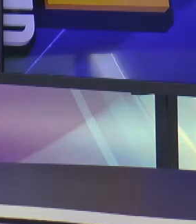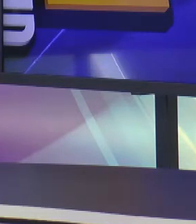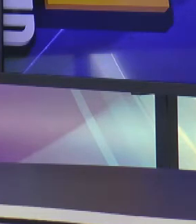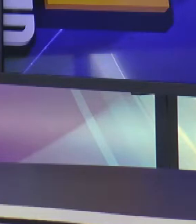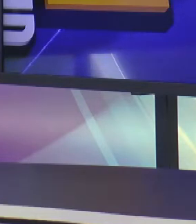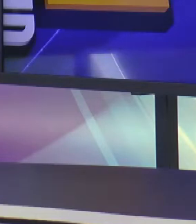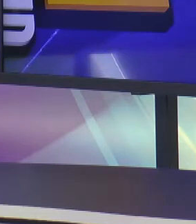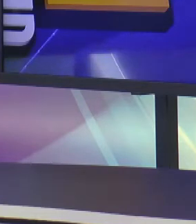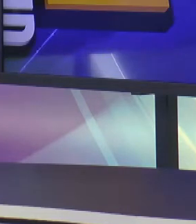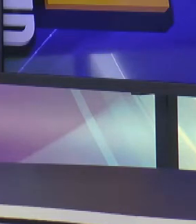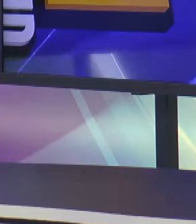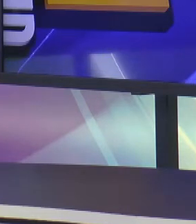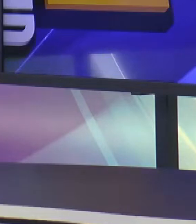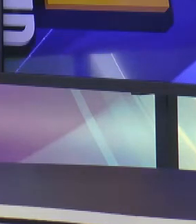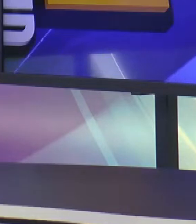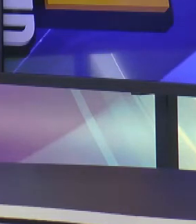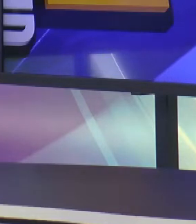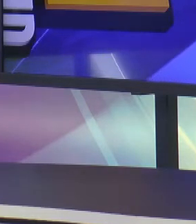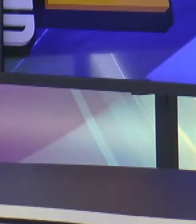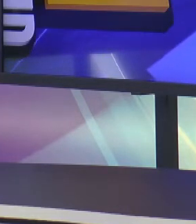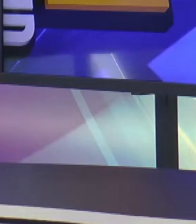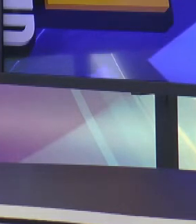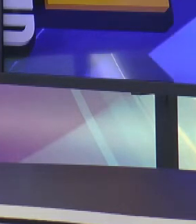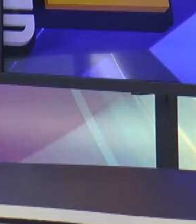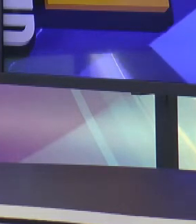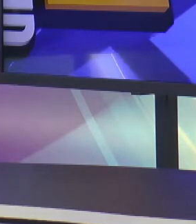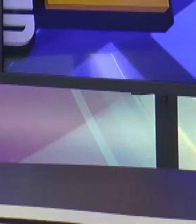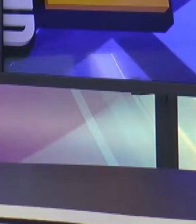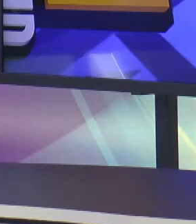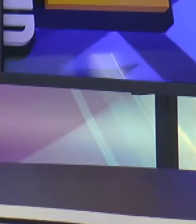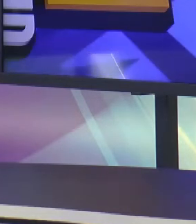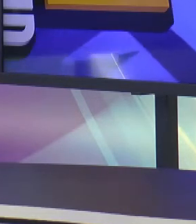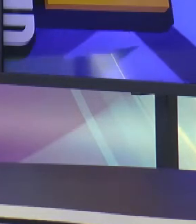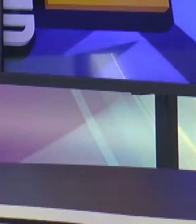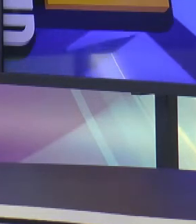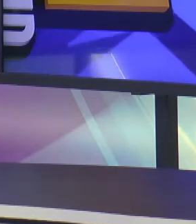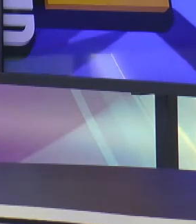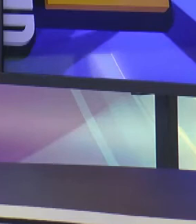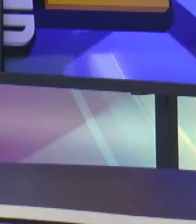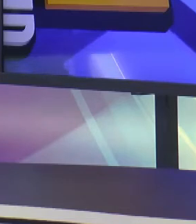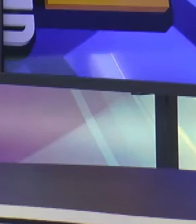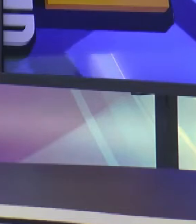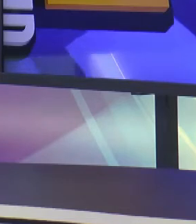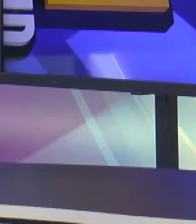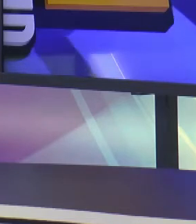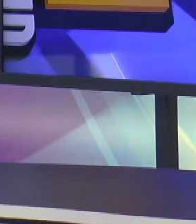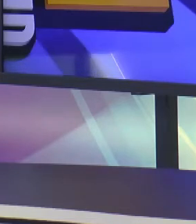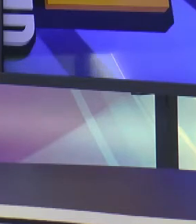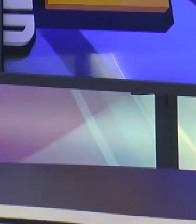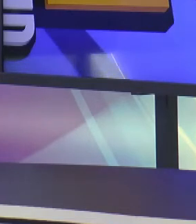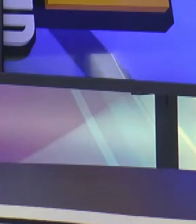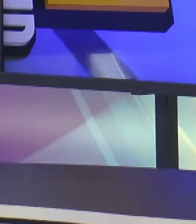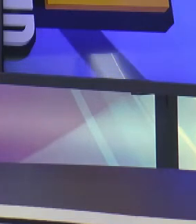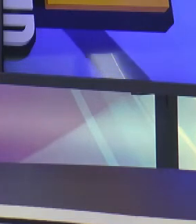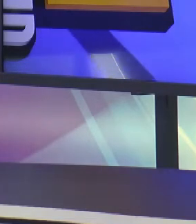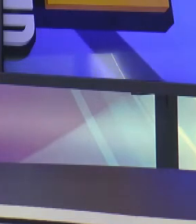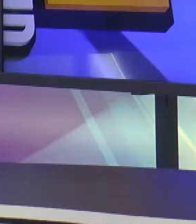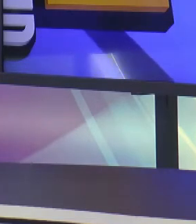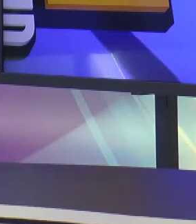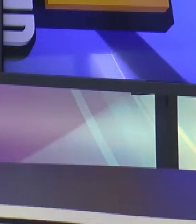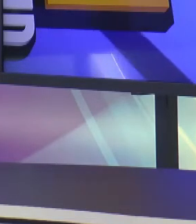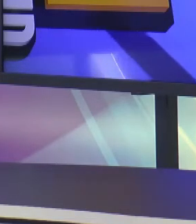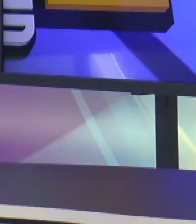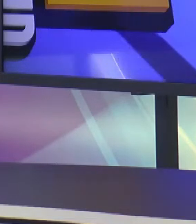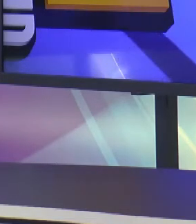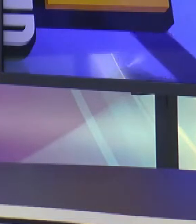11 personas muertas. La hipótesis que hasta ahora toma más fuerza es una posible falla mecánica que habría tenido el tractocamión